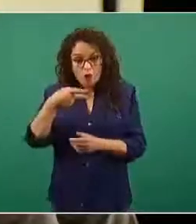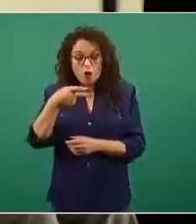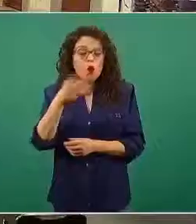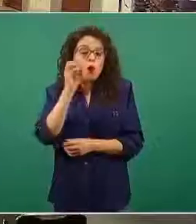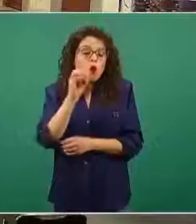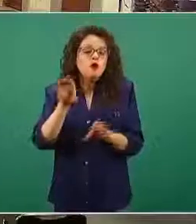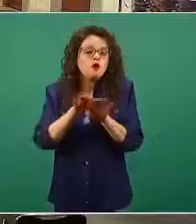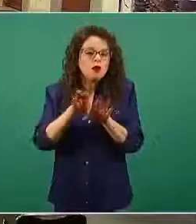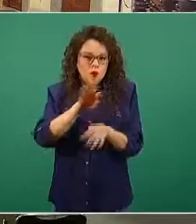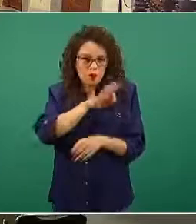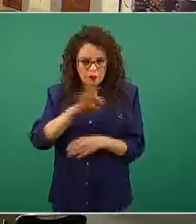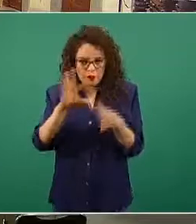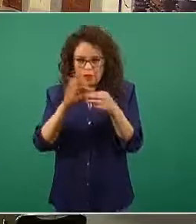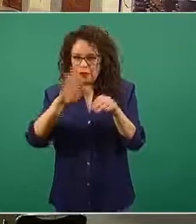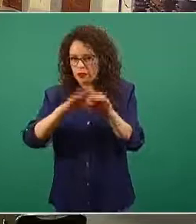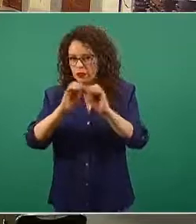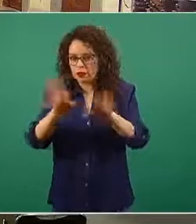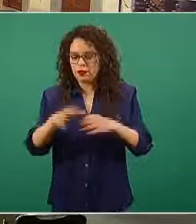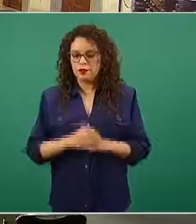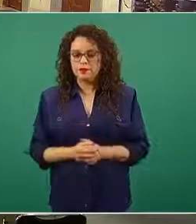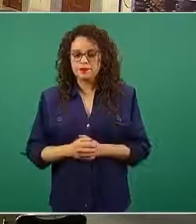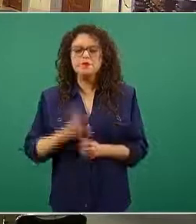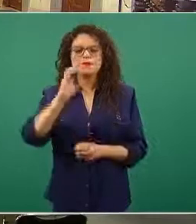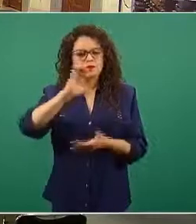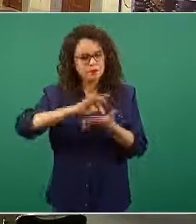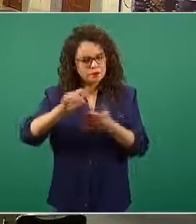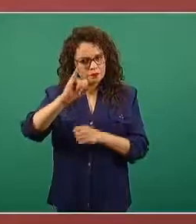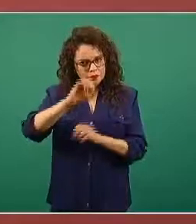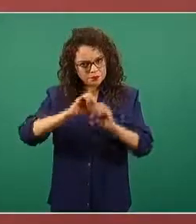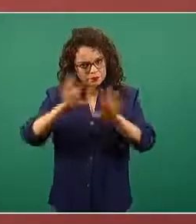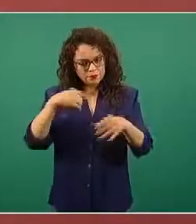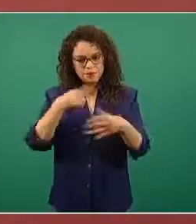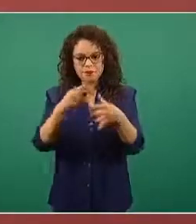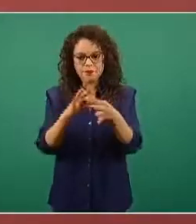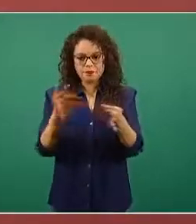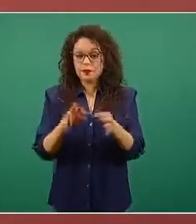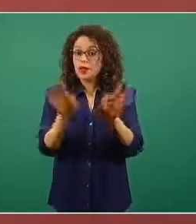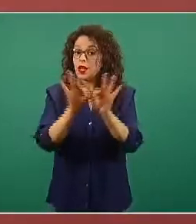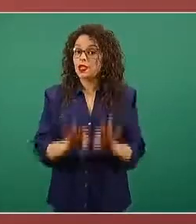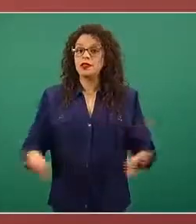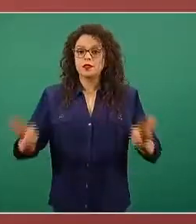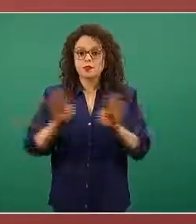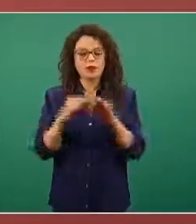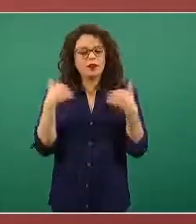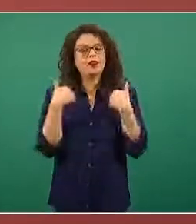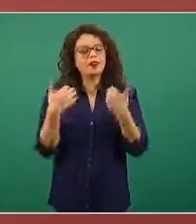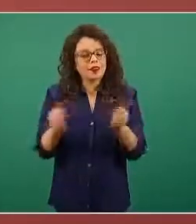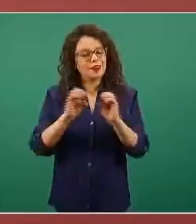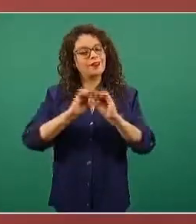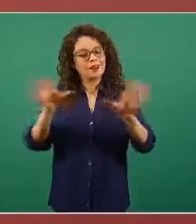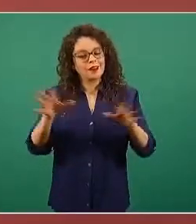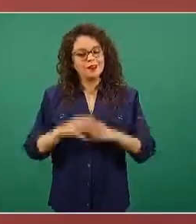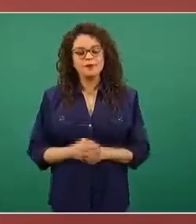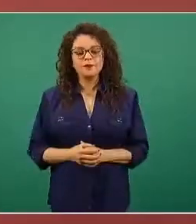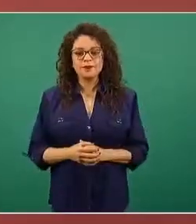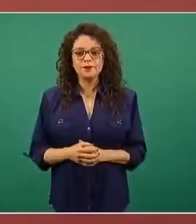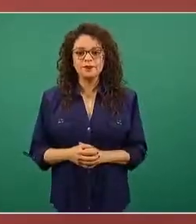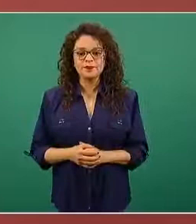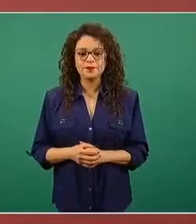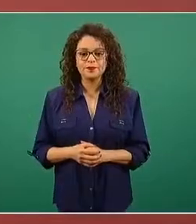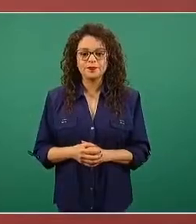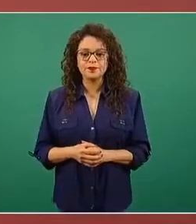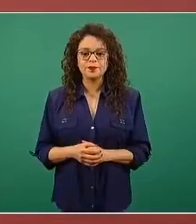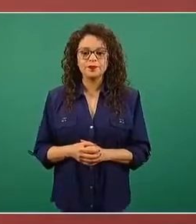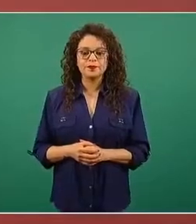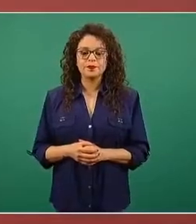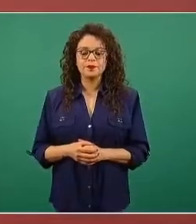información? Muchas gracias, sí. También aquí es muy importante que haya claridad. La misión